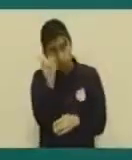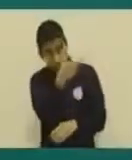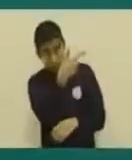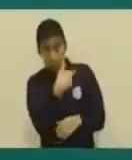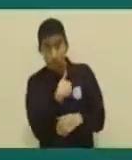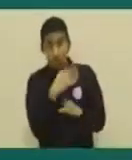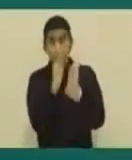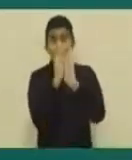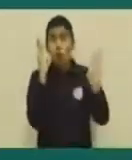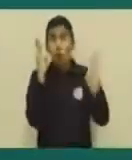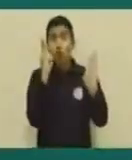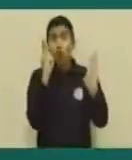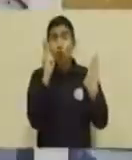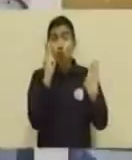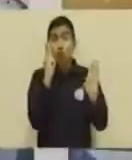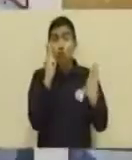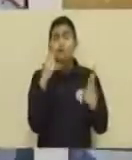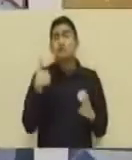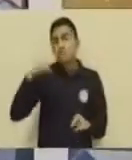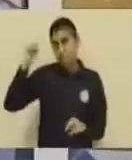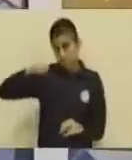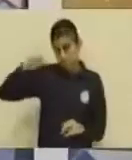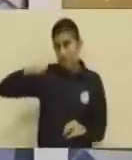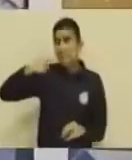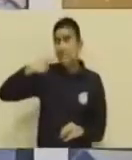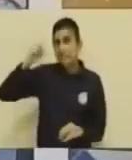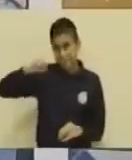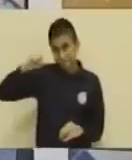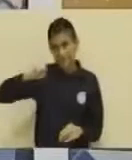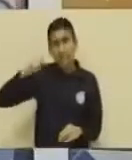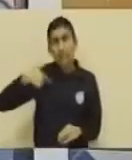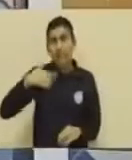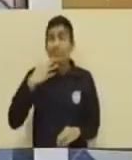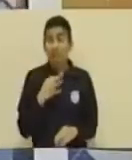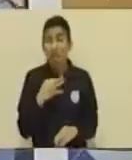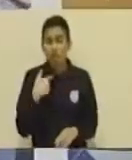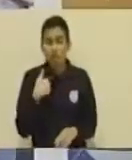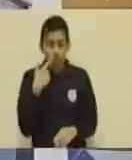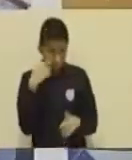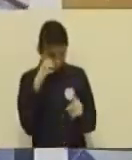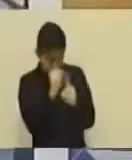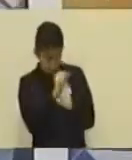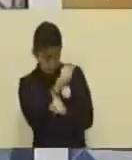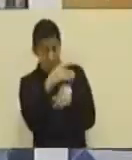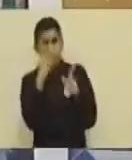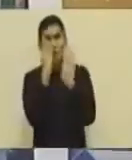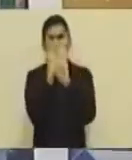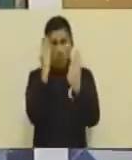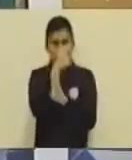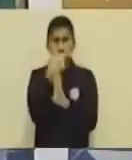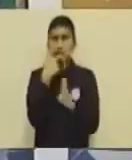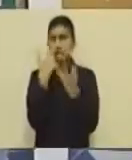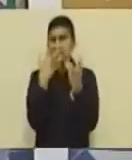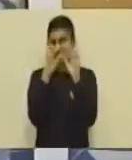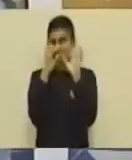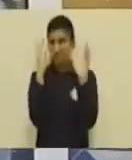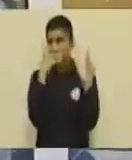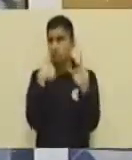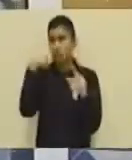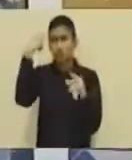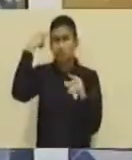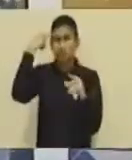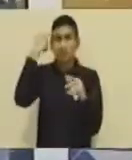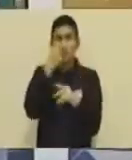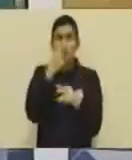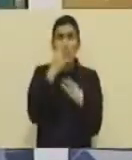escuela, ¿tomabas bus? Sí, incluso pues ahí, como usted dice, ahí donde se veía mucho el acoso, ¿verdad? A